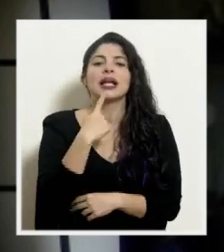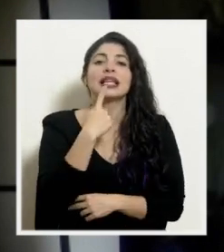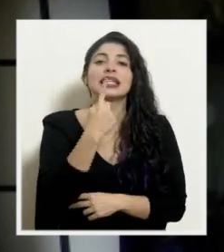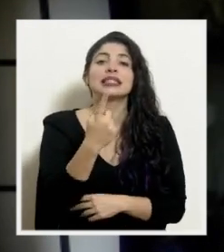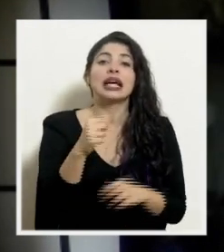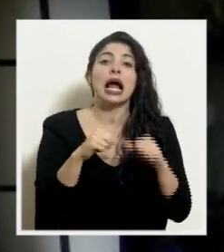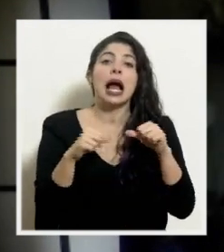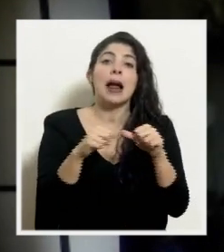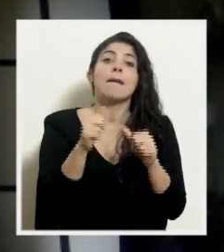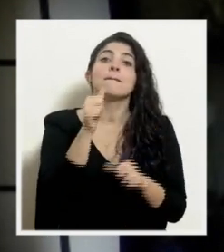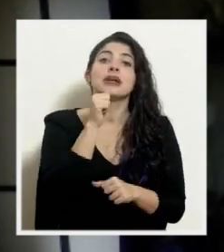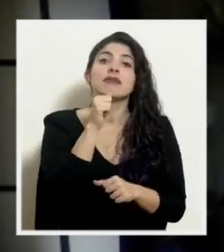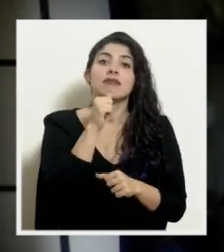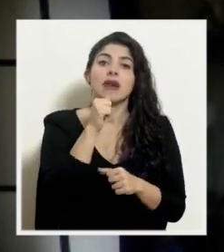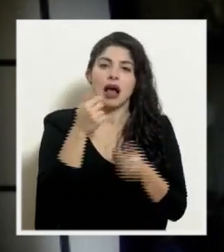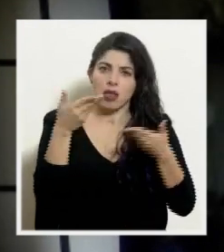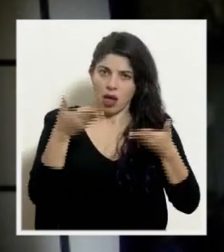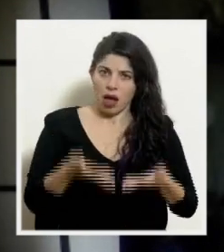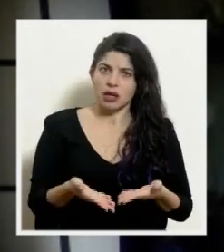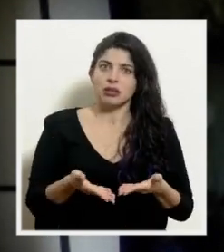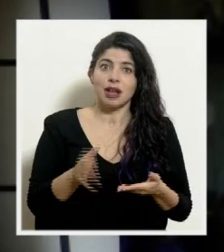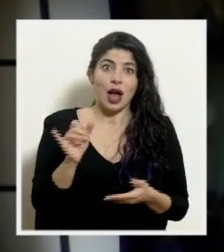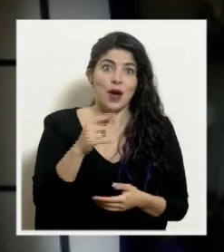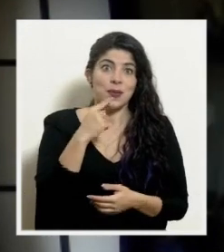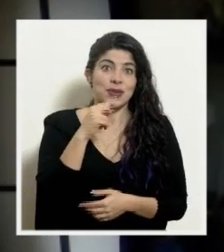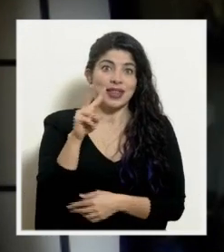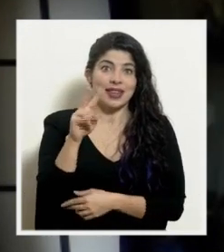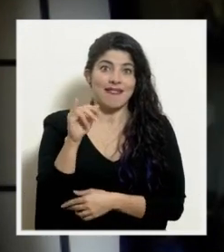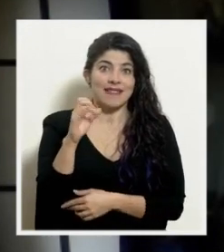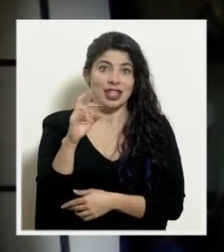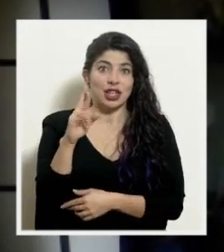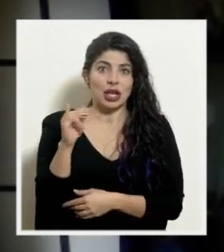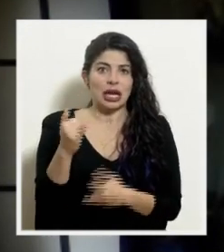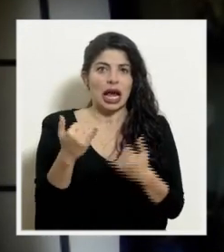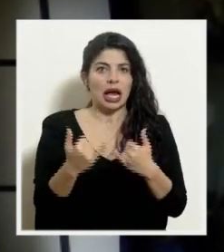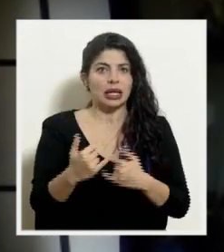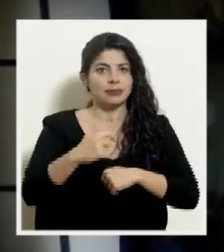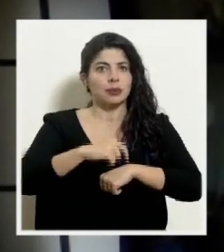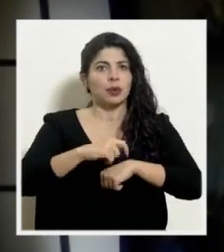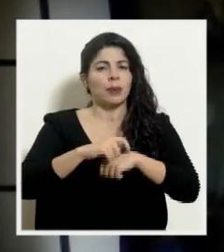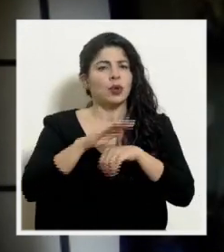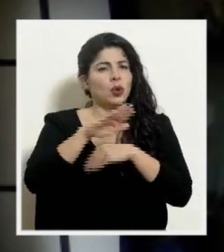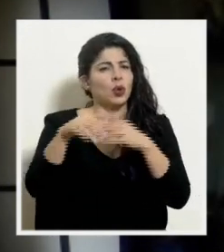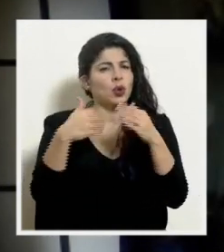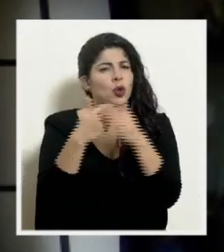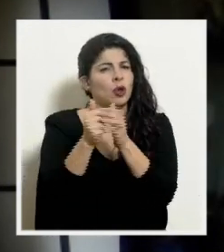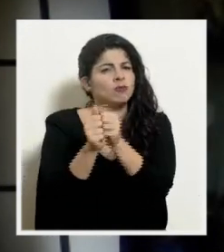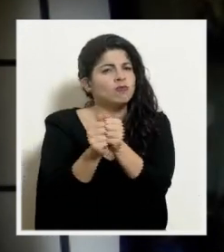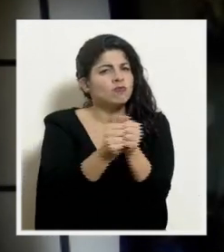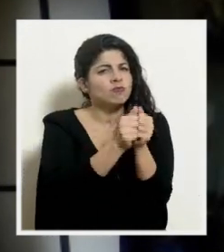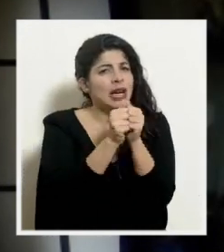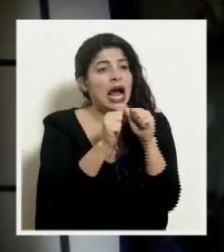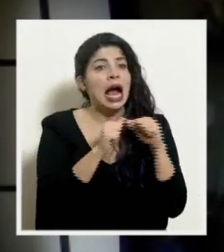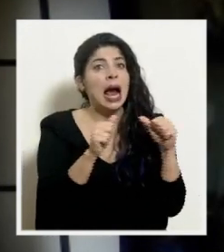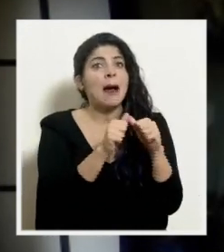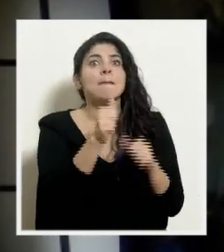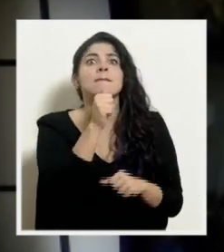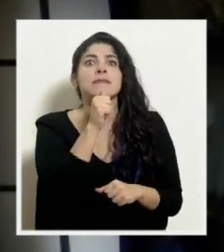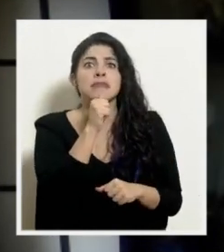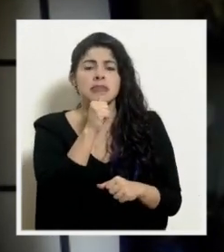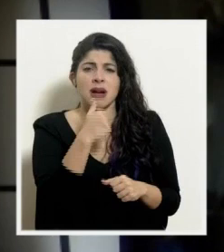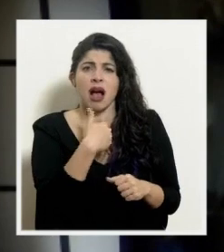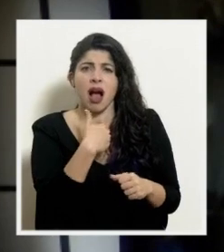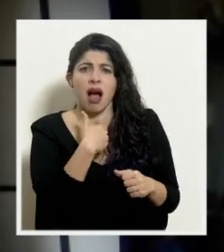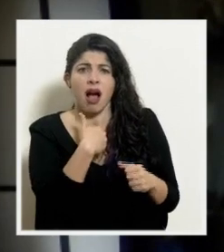que el sector privado está aquí, que como bien decía doña Victoria, es el momento de que nos unamos y que el sector privado tiene